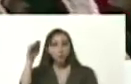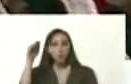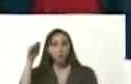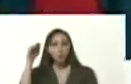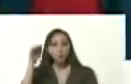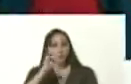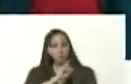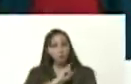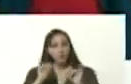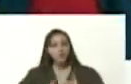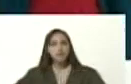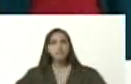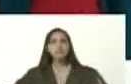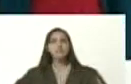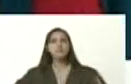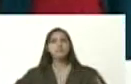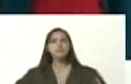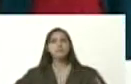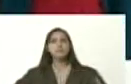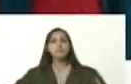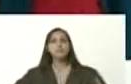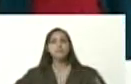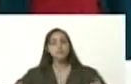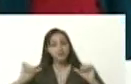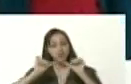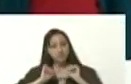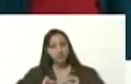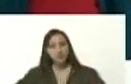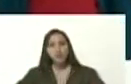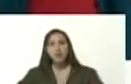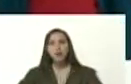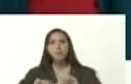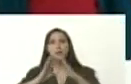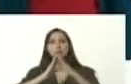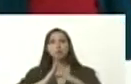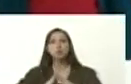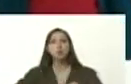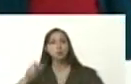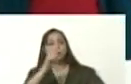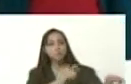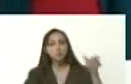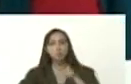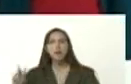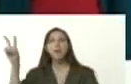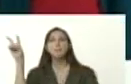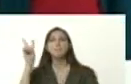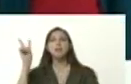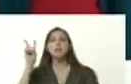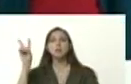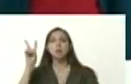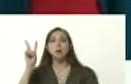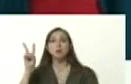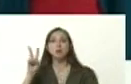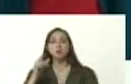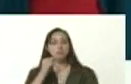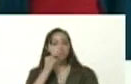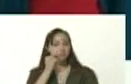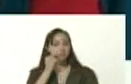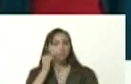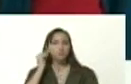feliz, promisorio para todos los venezolanos y las